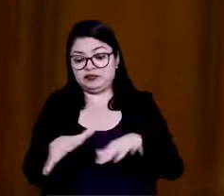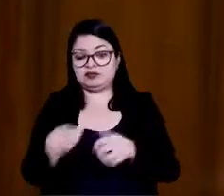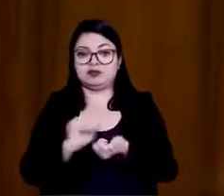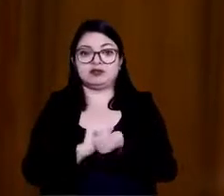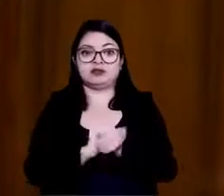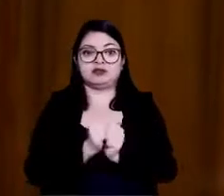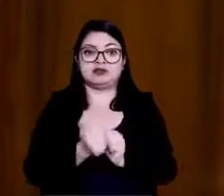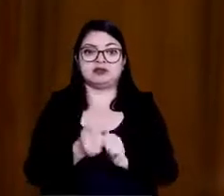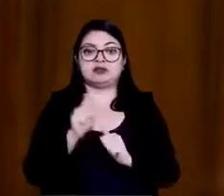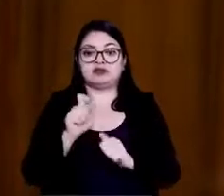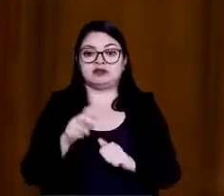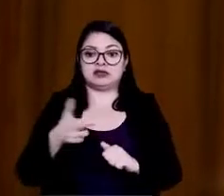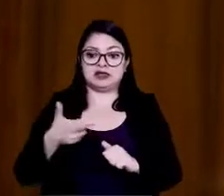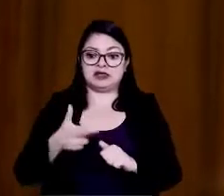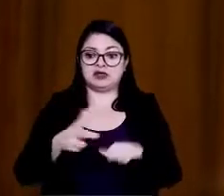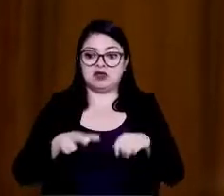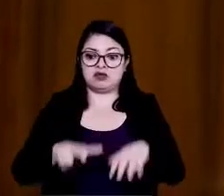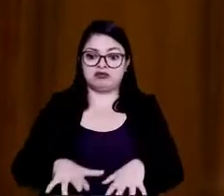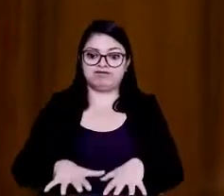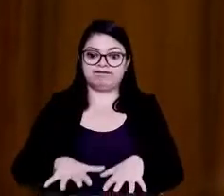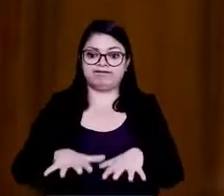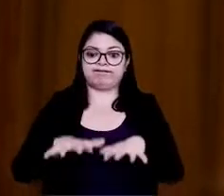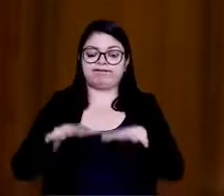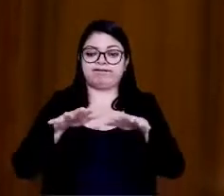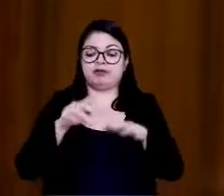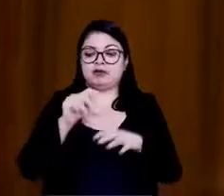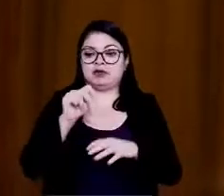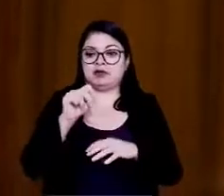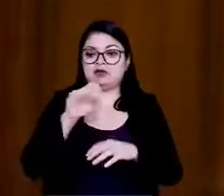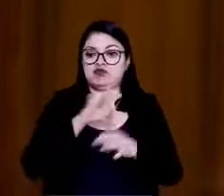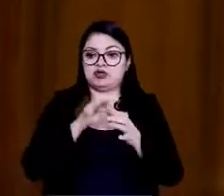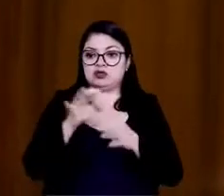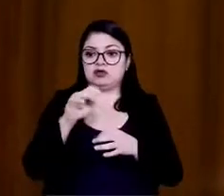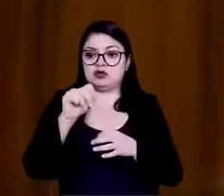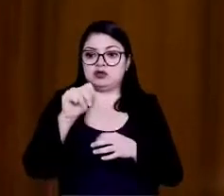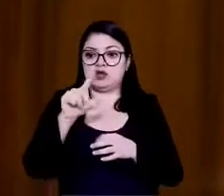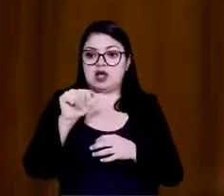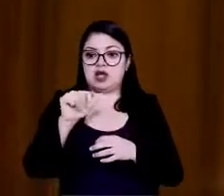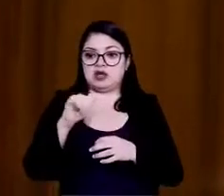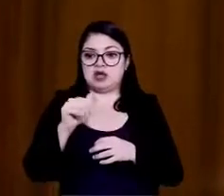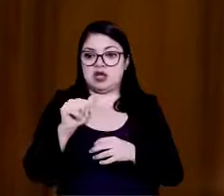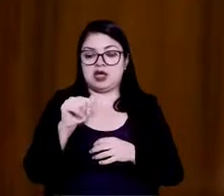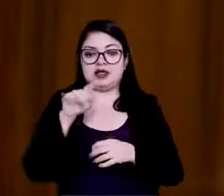creciente de un río del municipio de Tlatlaya el 19 de septiembre.